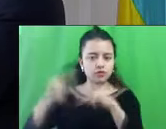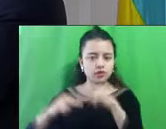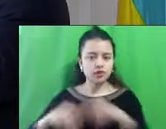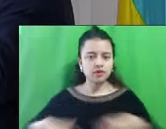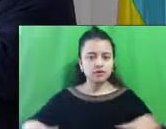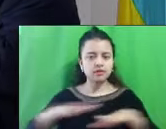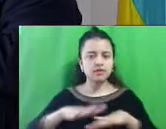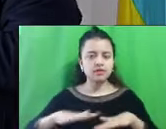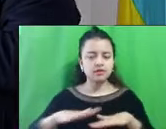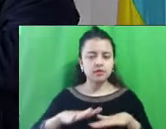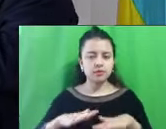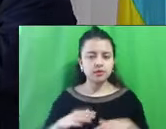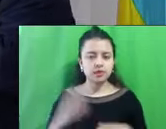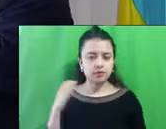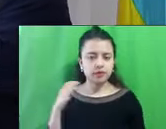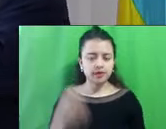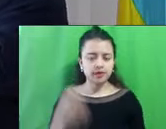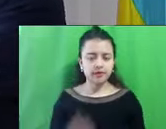Esta planta de tratamiento